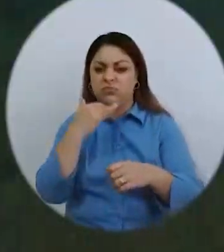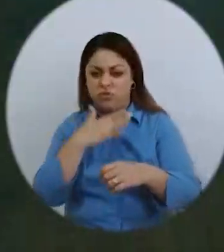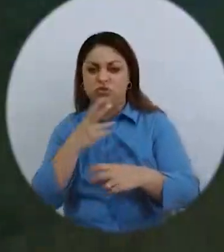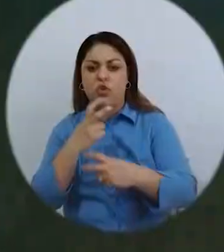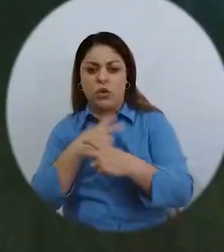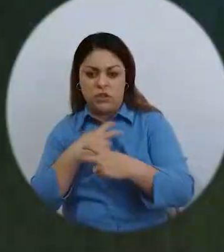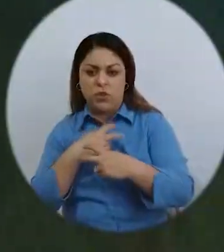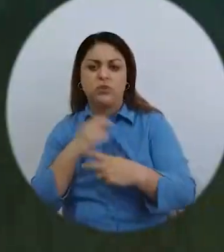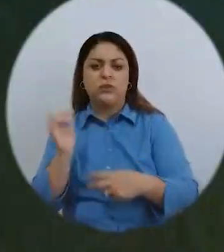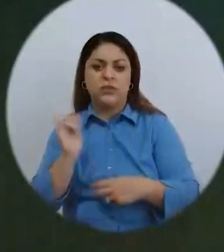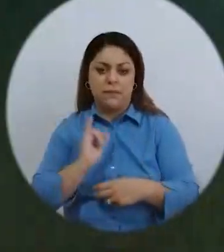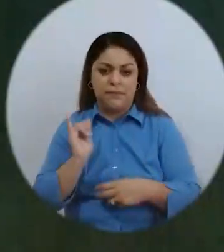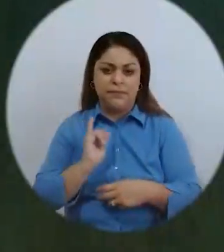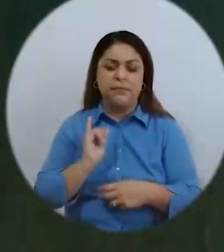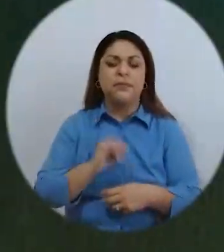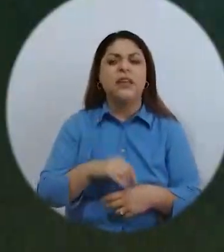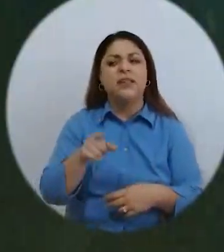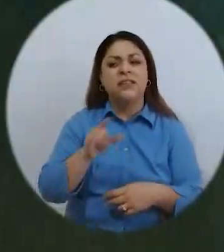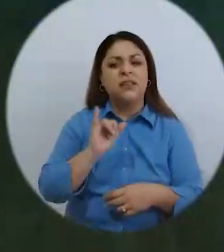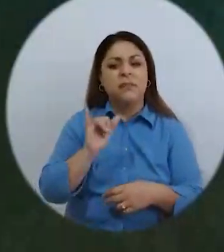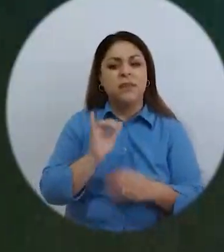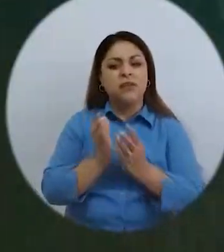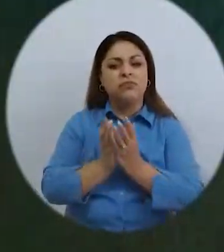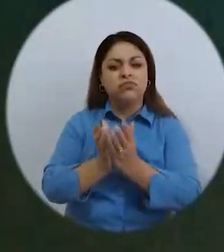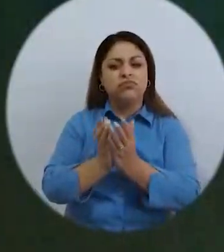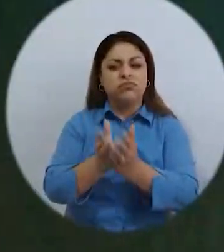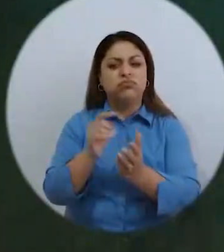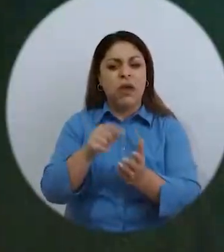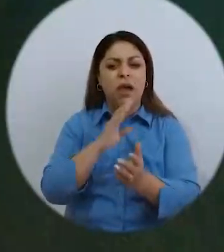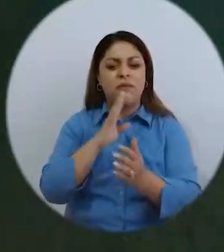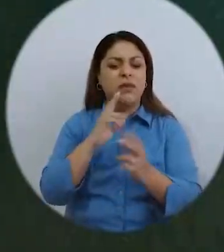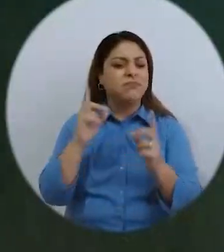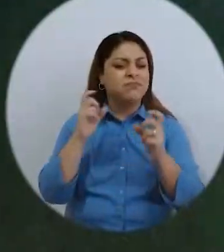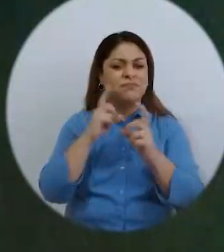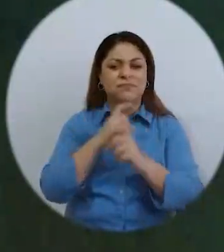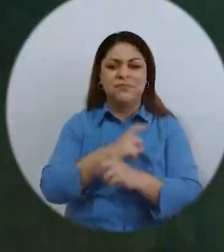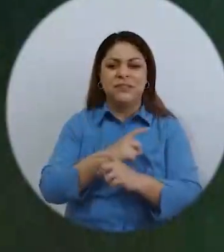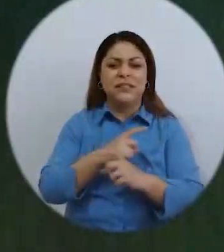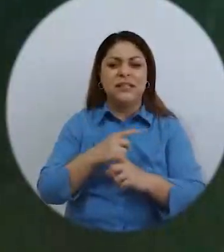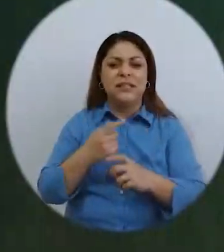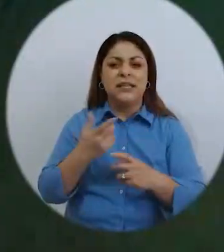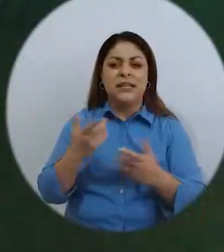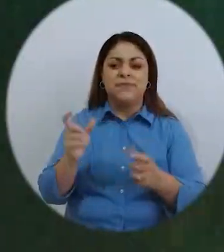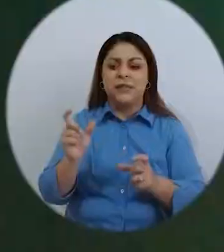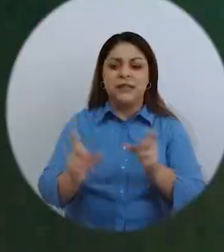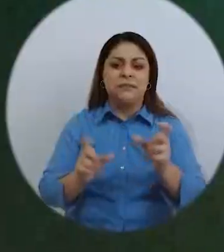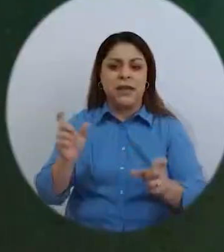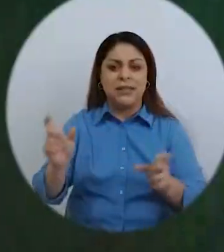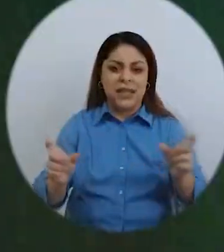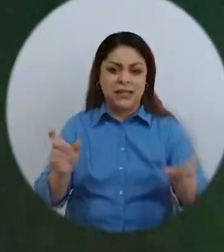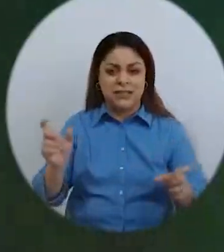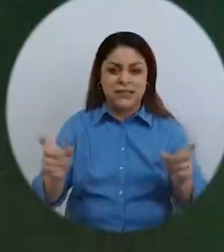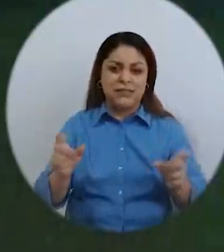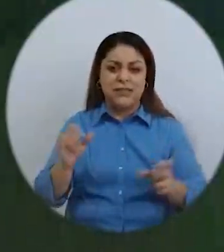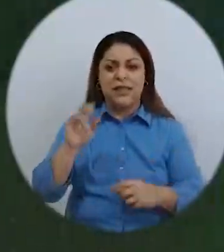sumamente tóxicos en algunos casos. Tiene que ver con un tema que es bastante complejo, como las especies